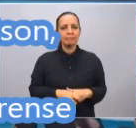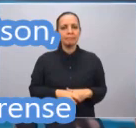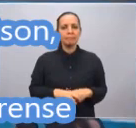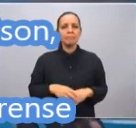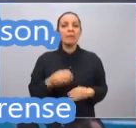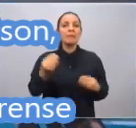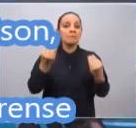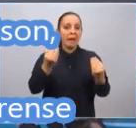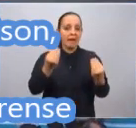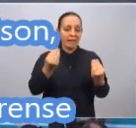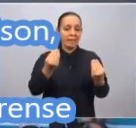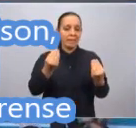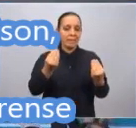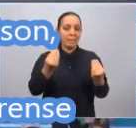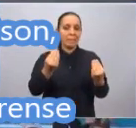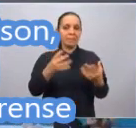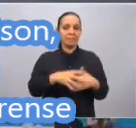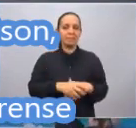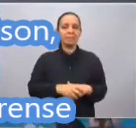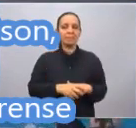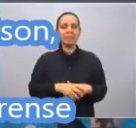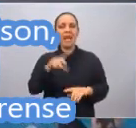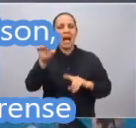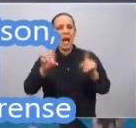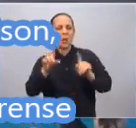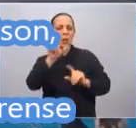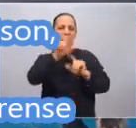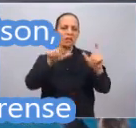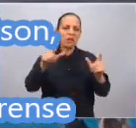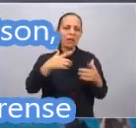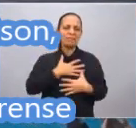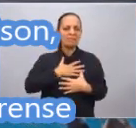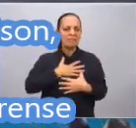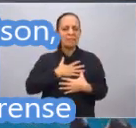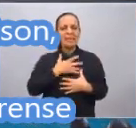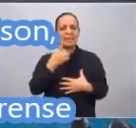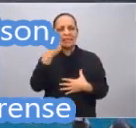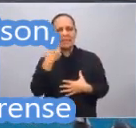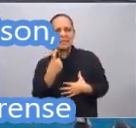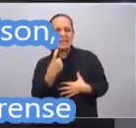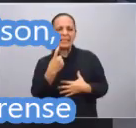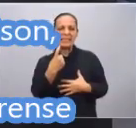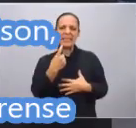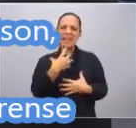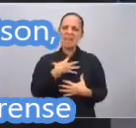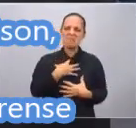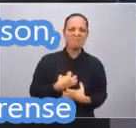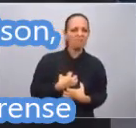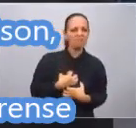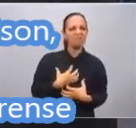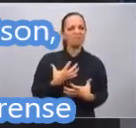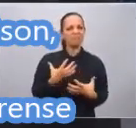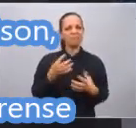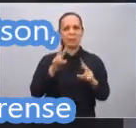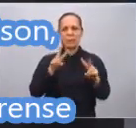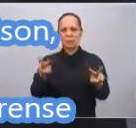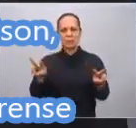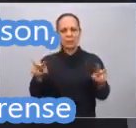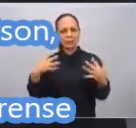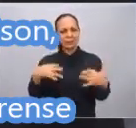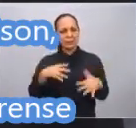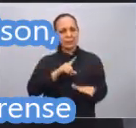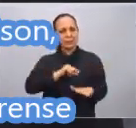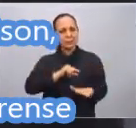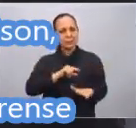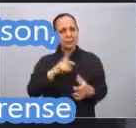para que aquellos, por la tristeza o la amargura de cosas que observamos y son trágicas y